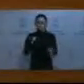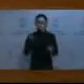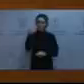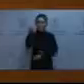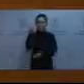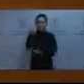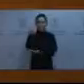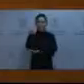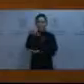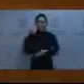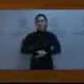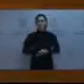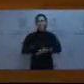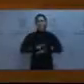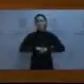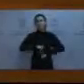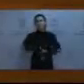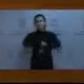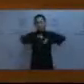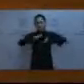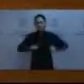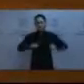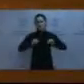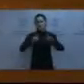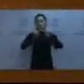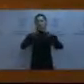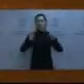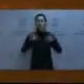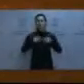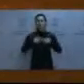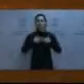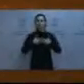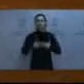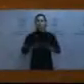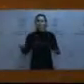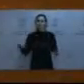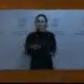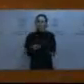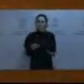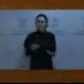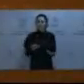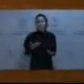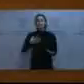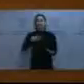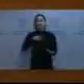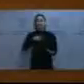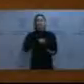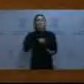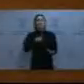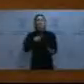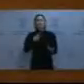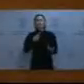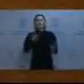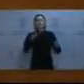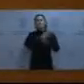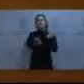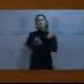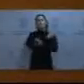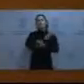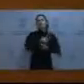esenciales en los que se sustente las empresas asturianas. No confundamos, señorías, el papel de lo público y de lo